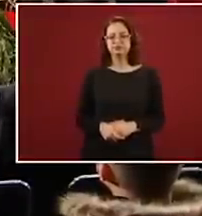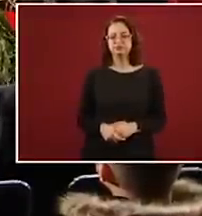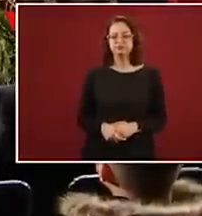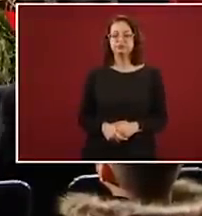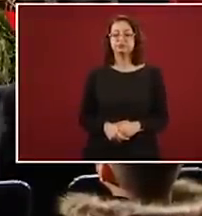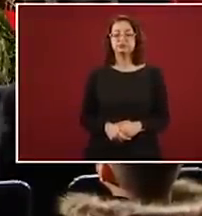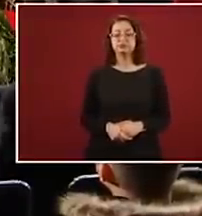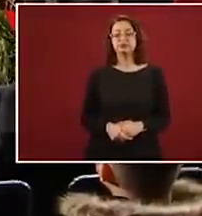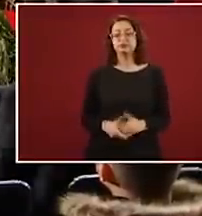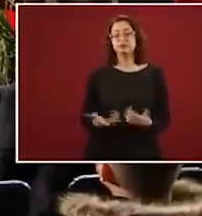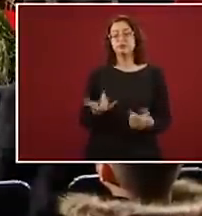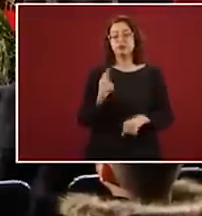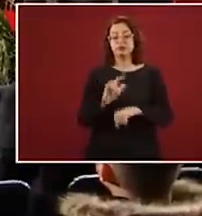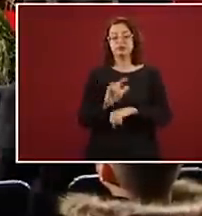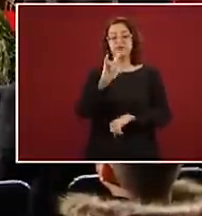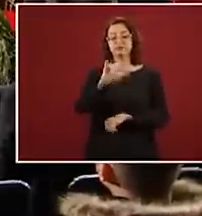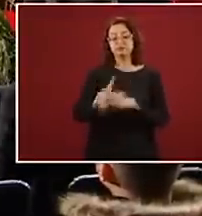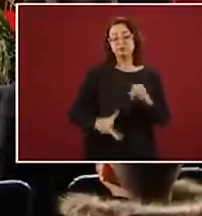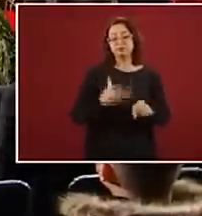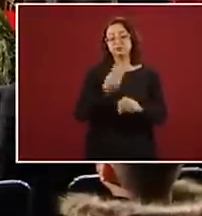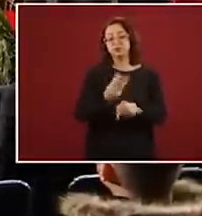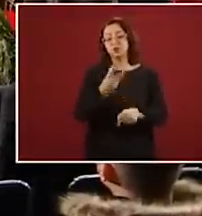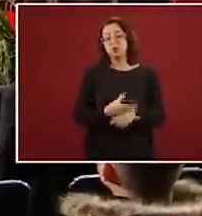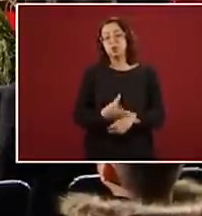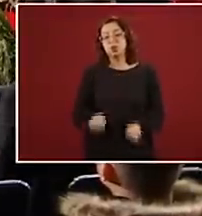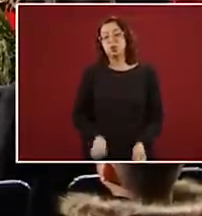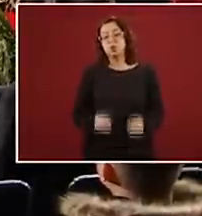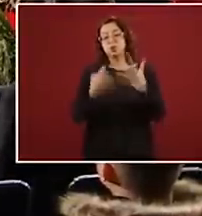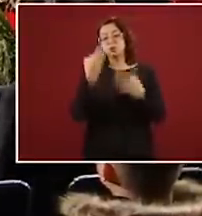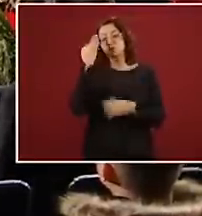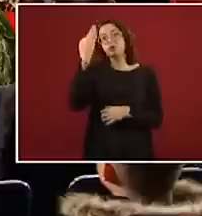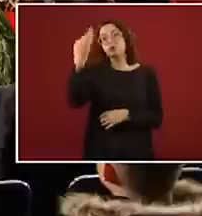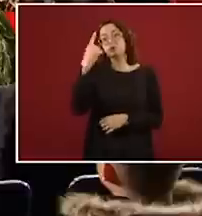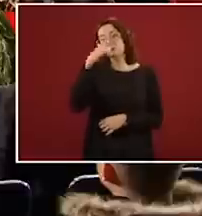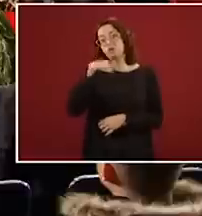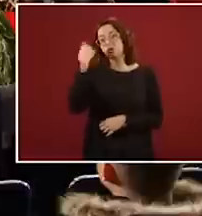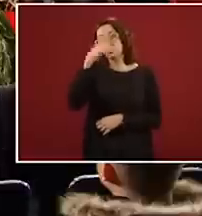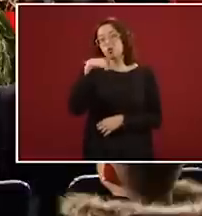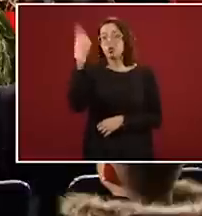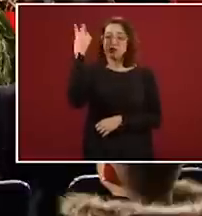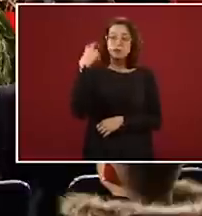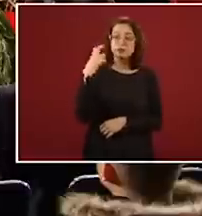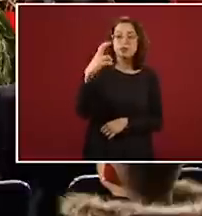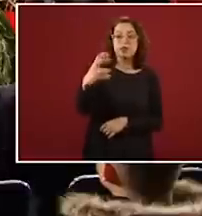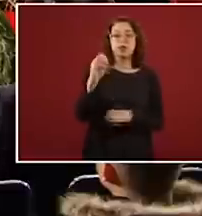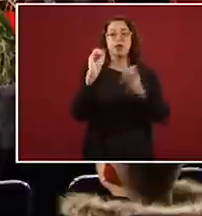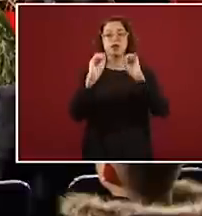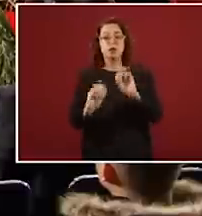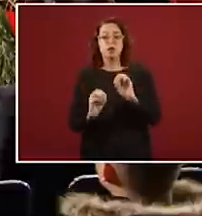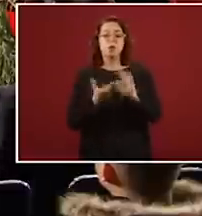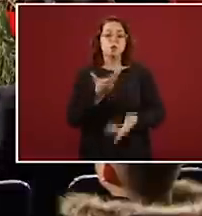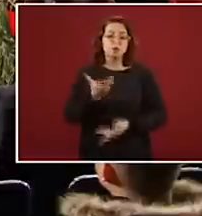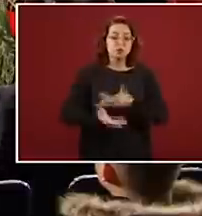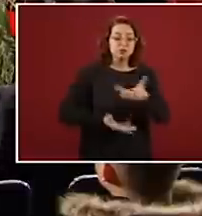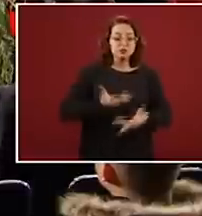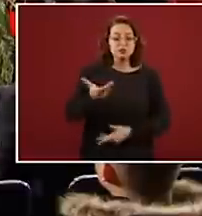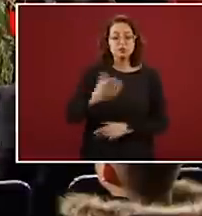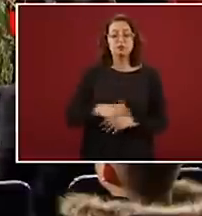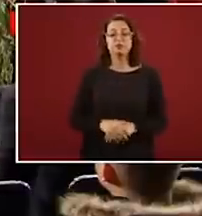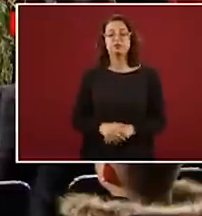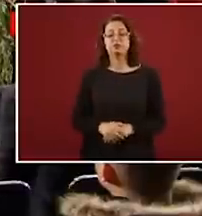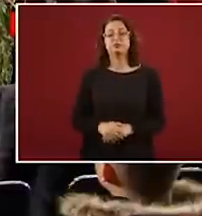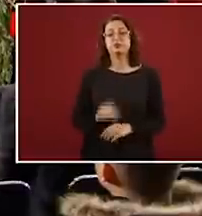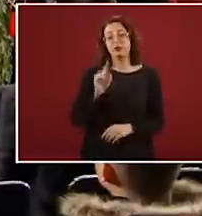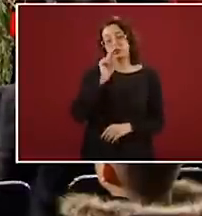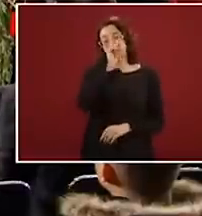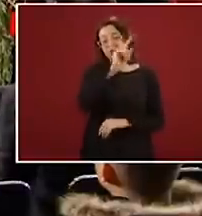¿El mantenimiento es por horas de vuelo o tiempo de servicio de la aeronave? Allá en